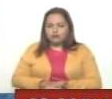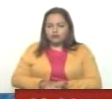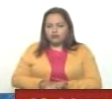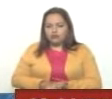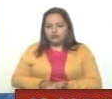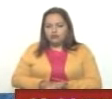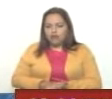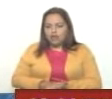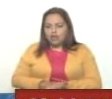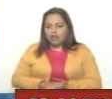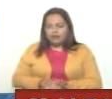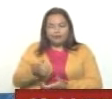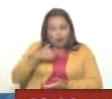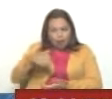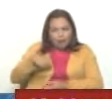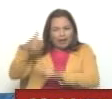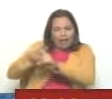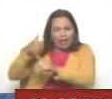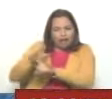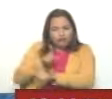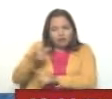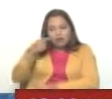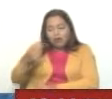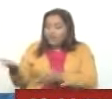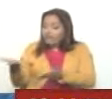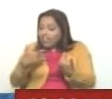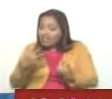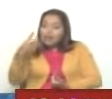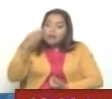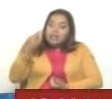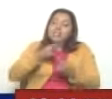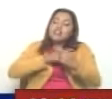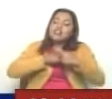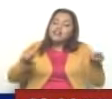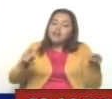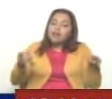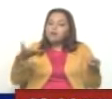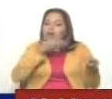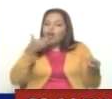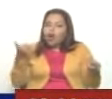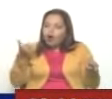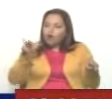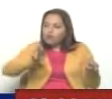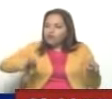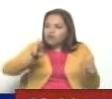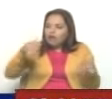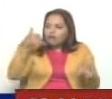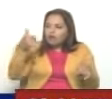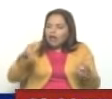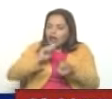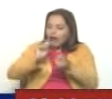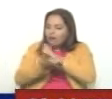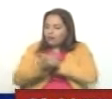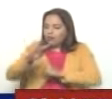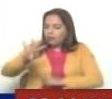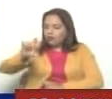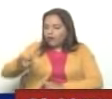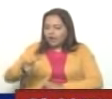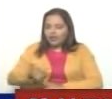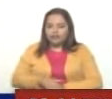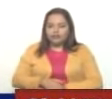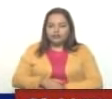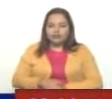una presión, estamos diciendo, ven, ten una experiencia distinta, mejora tu experiencia. Cámbiate a la red 4G Max. No